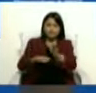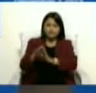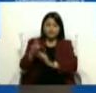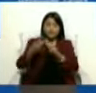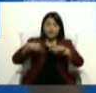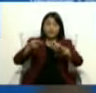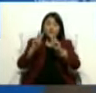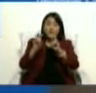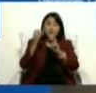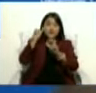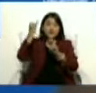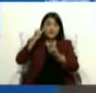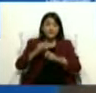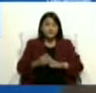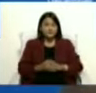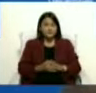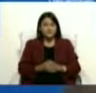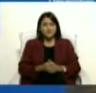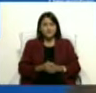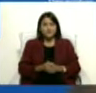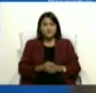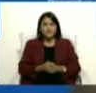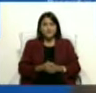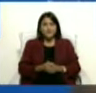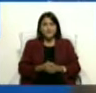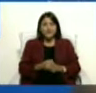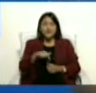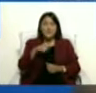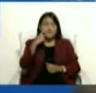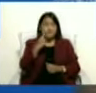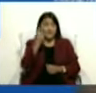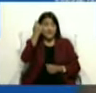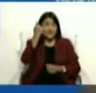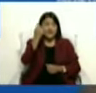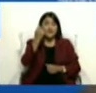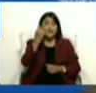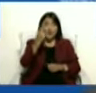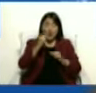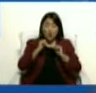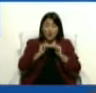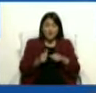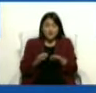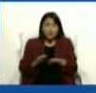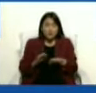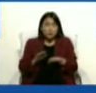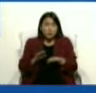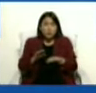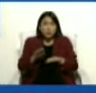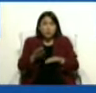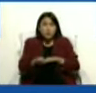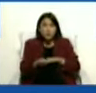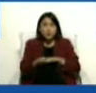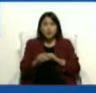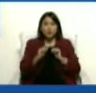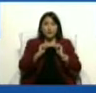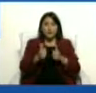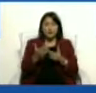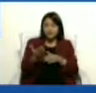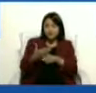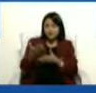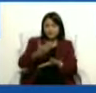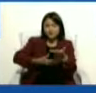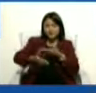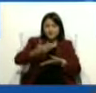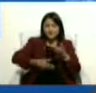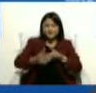innovación. Que sea este el primer paso decisivo y significativo para el inicio de una relación